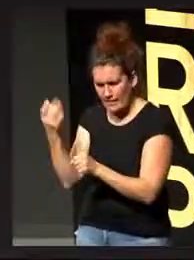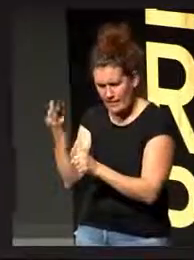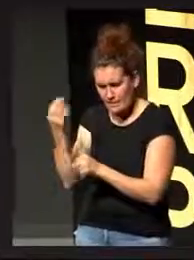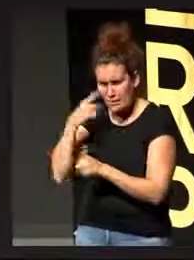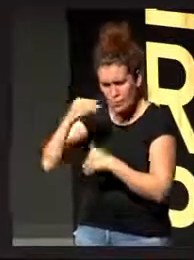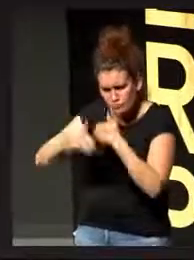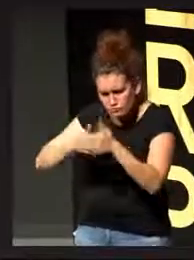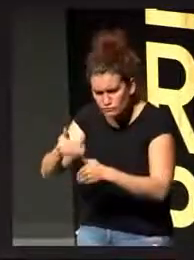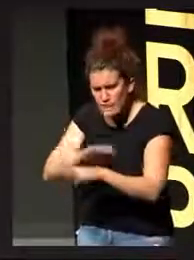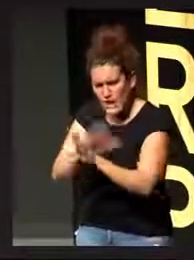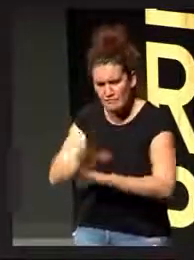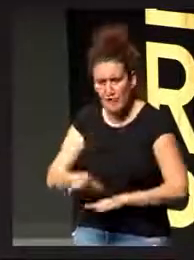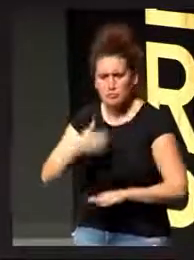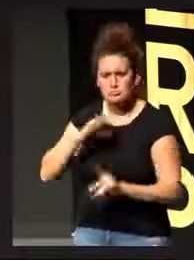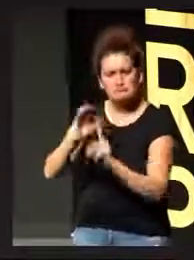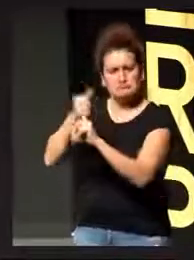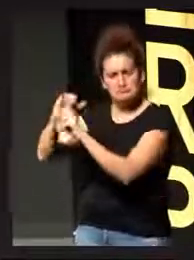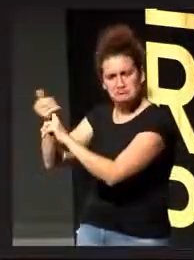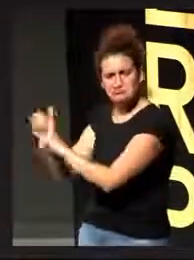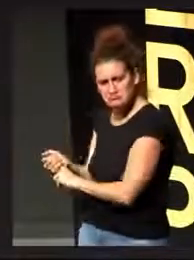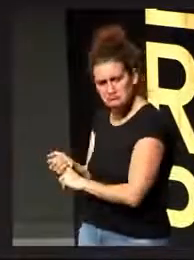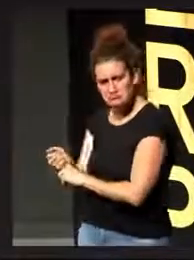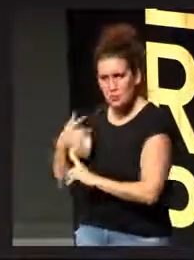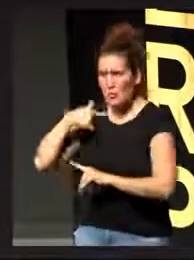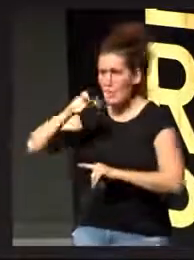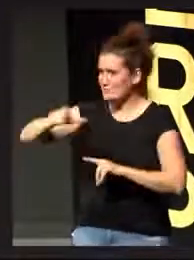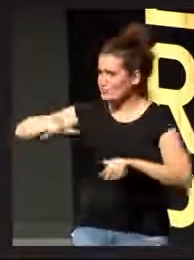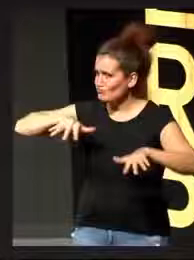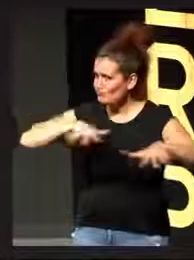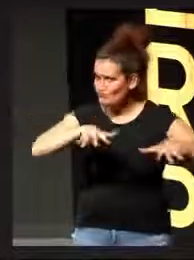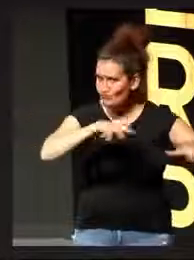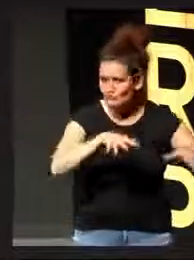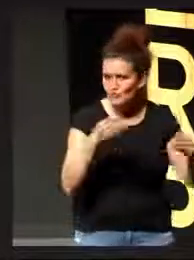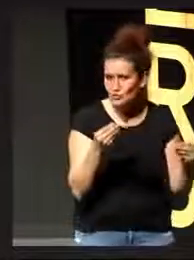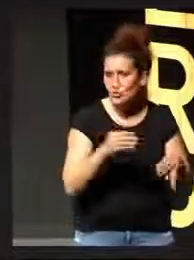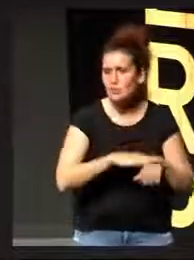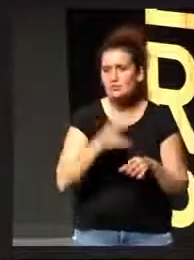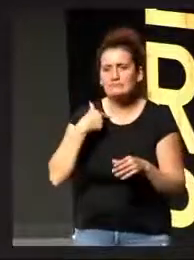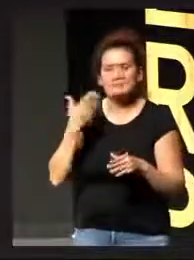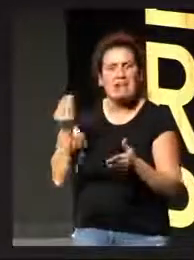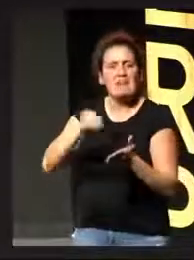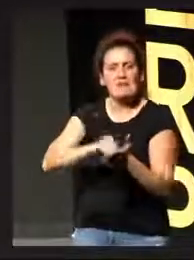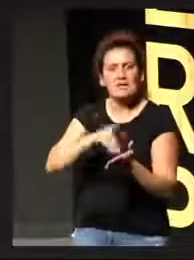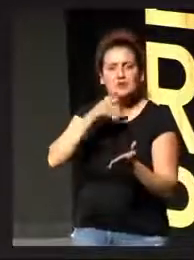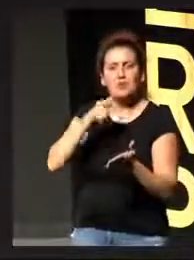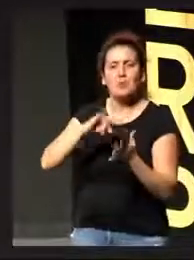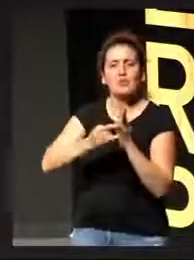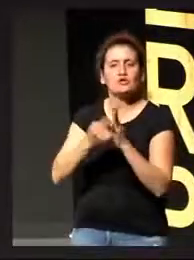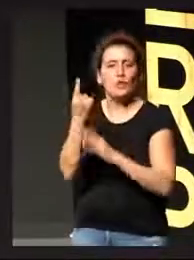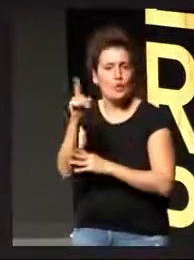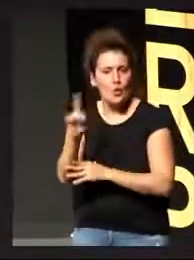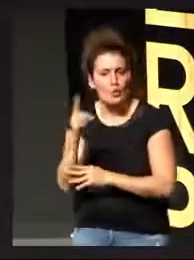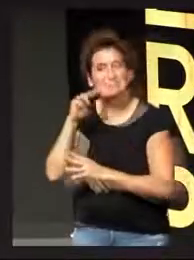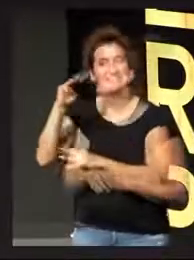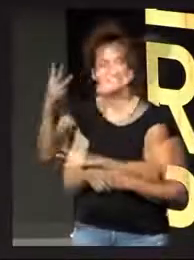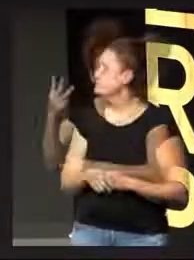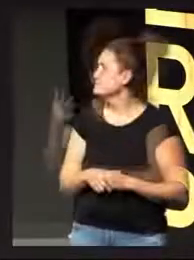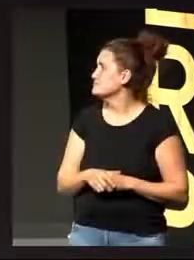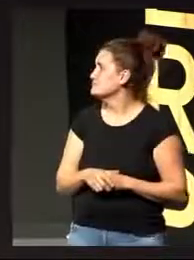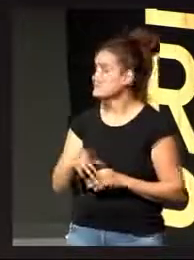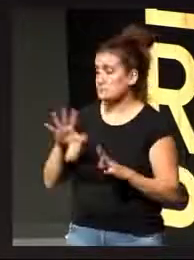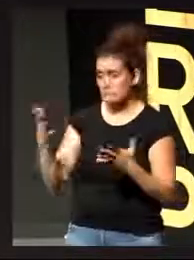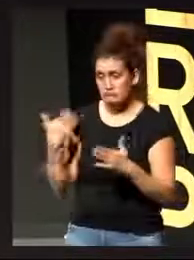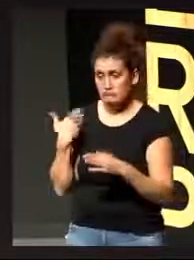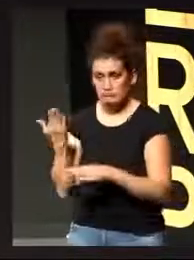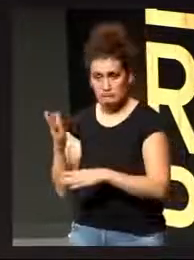bueno, lortu izan dugu jendean mugitzea, eta bueno, gainera ez da proiektu bat bakarri, baizik eta hirurak. Hirurak.